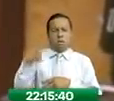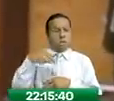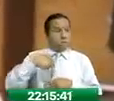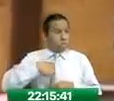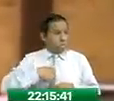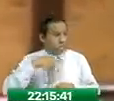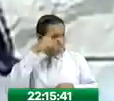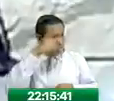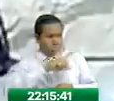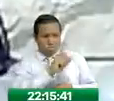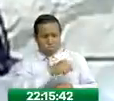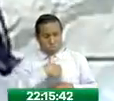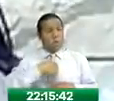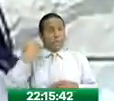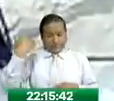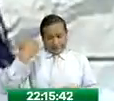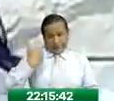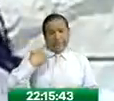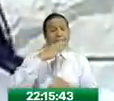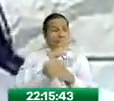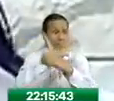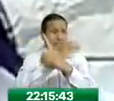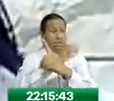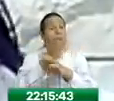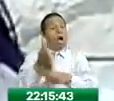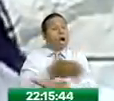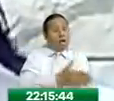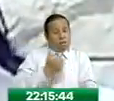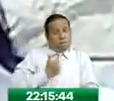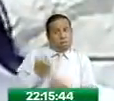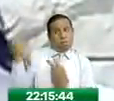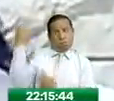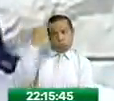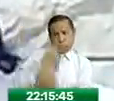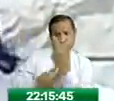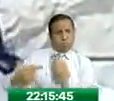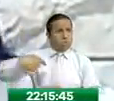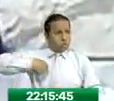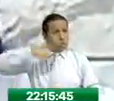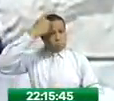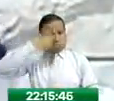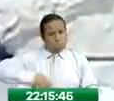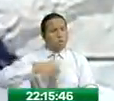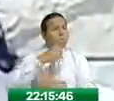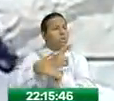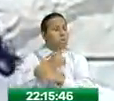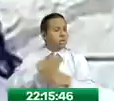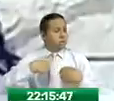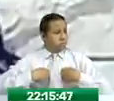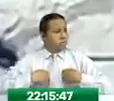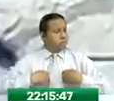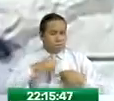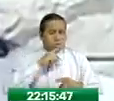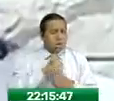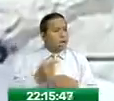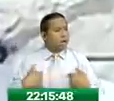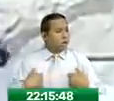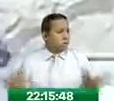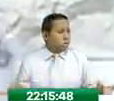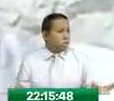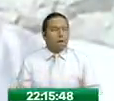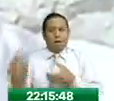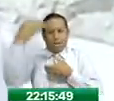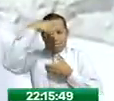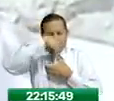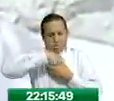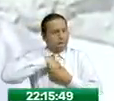el carnet y que este fue obtenido de manera lícita. Una discapacidad puede ser más fuerte cuando uno la tiene